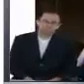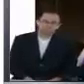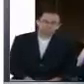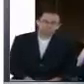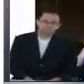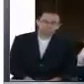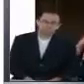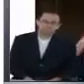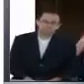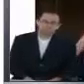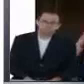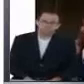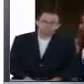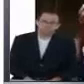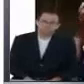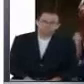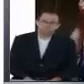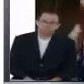¿Por brujería?